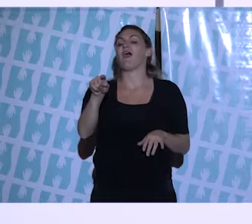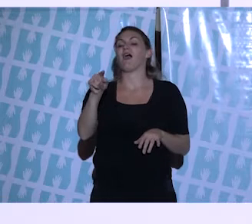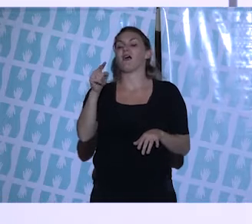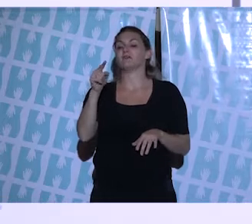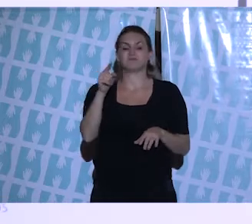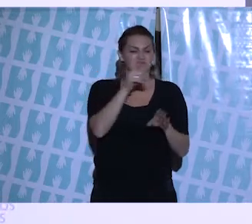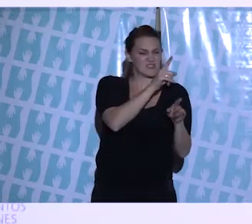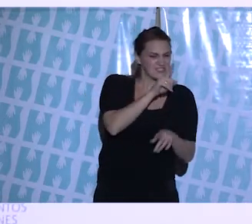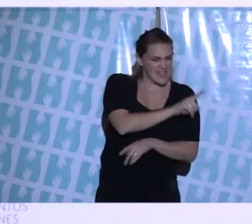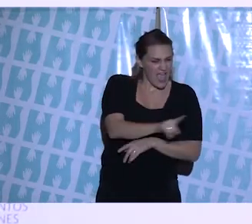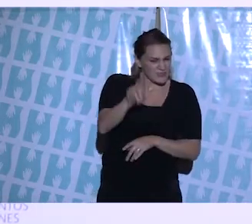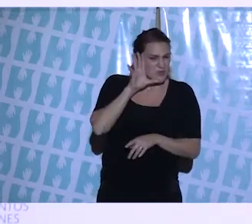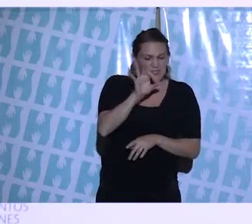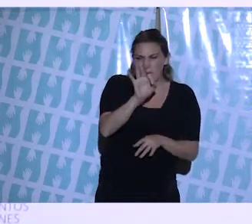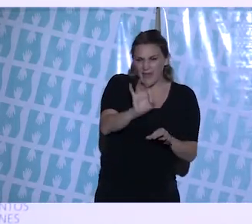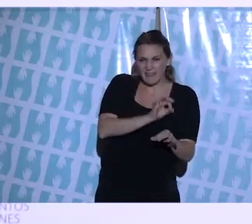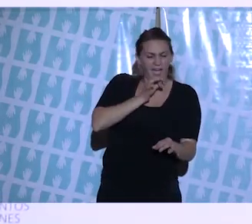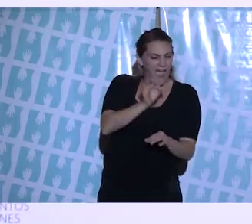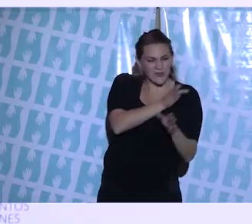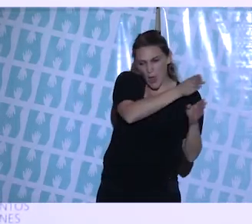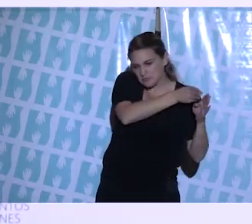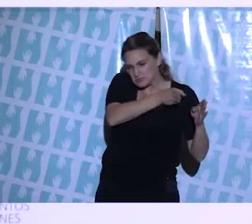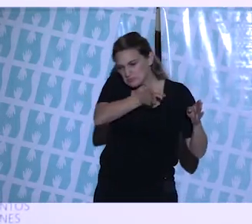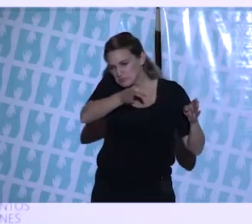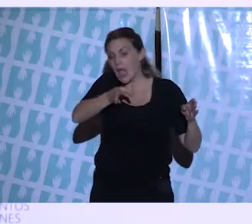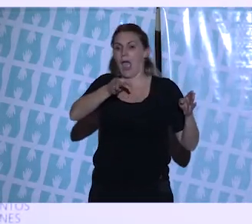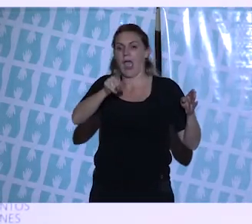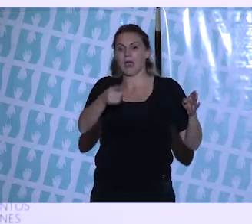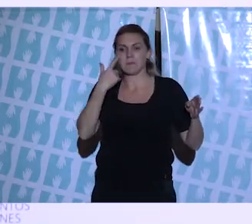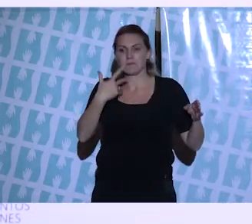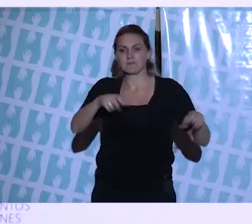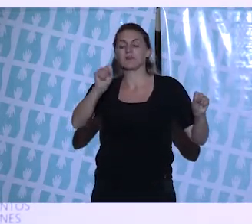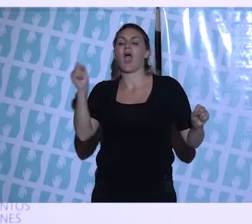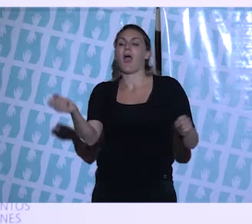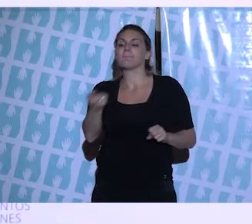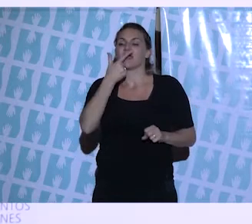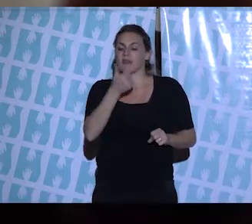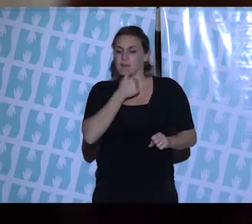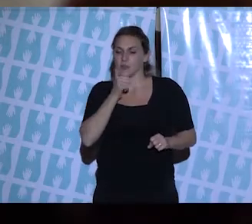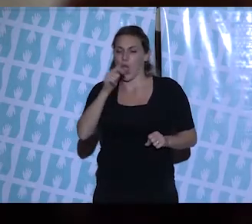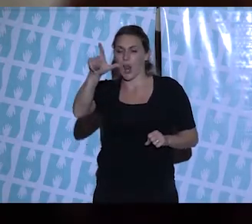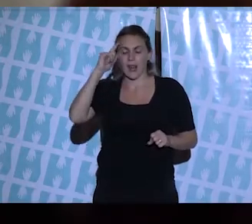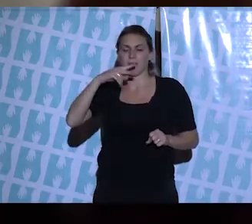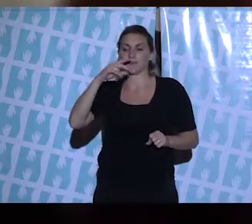150 años después, se introduce la levodopa.